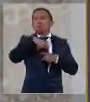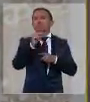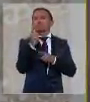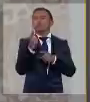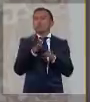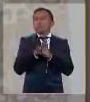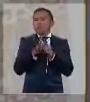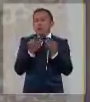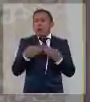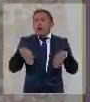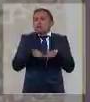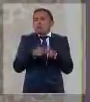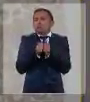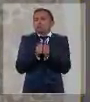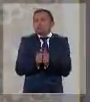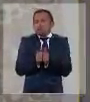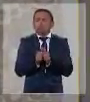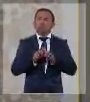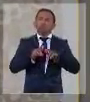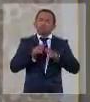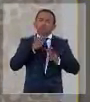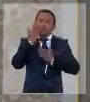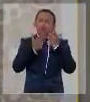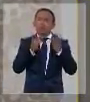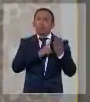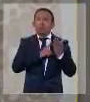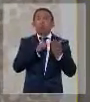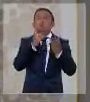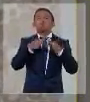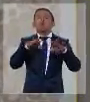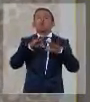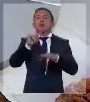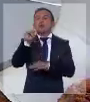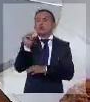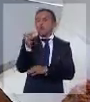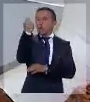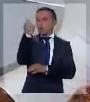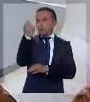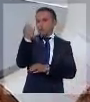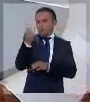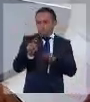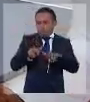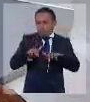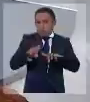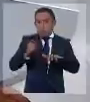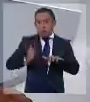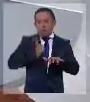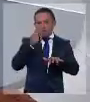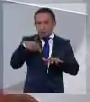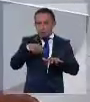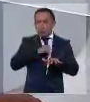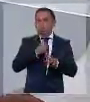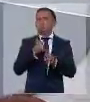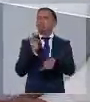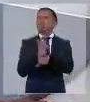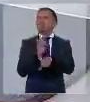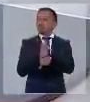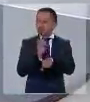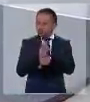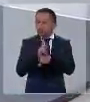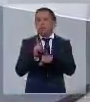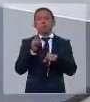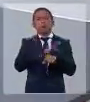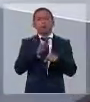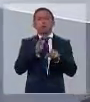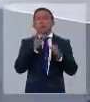y estudian a la vez. La educación a distancia utilizando la tecnología. Eso va a terminar con las deserciones escolares y abrirá espacios